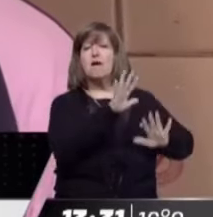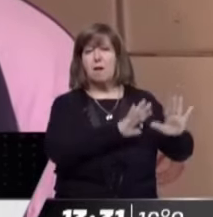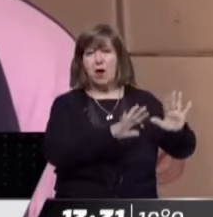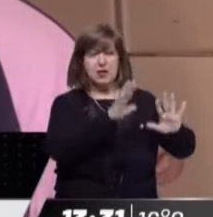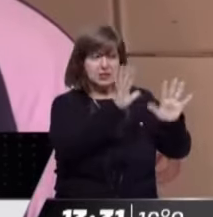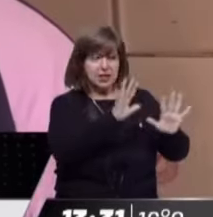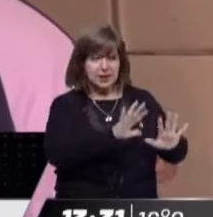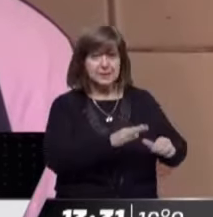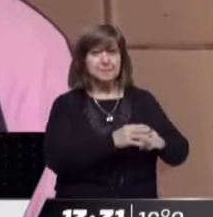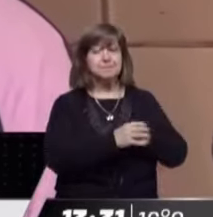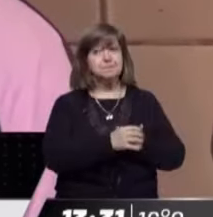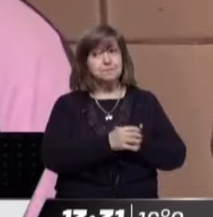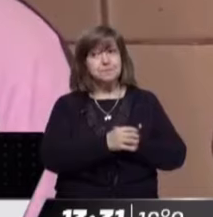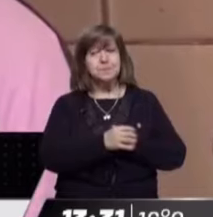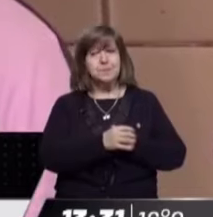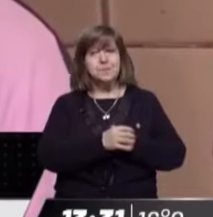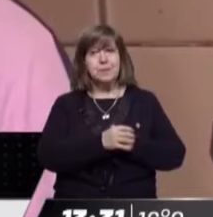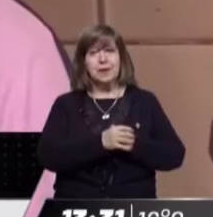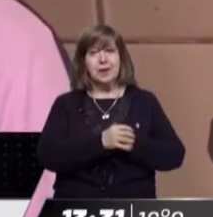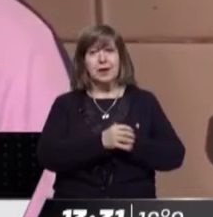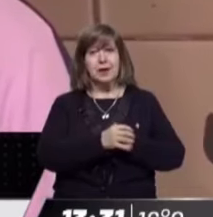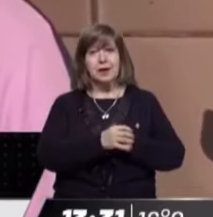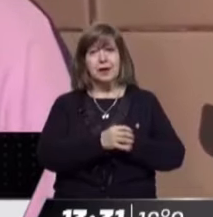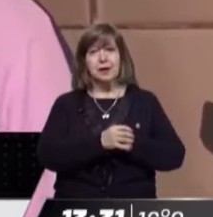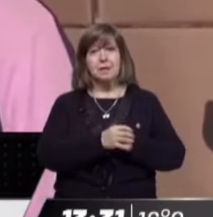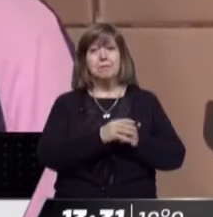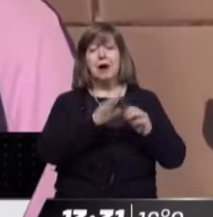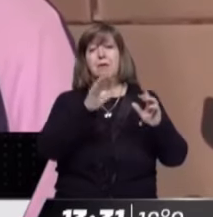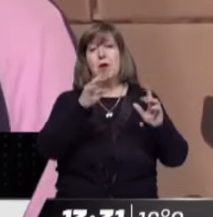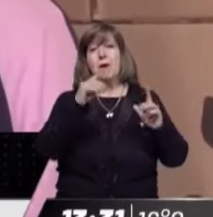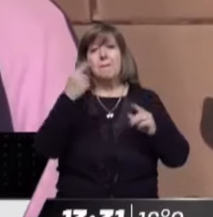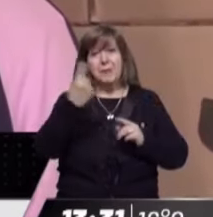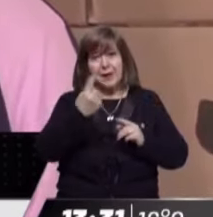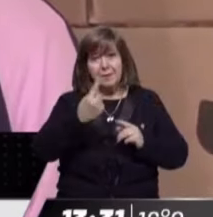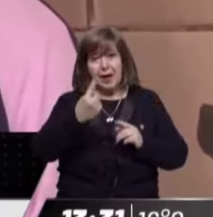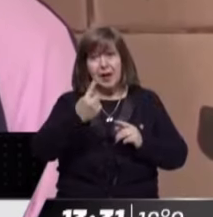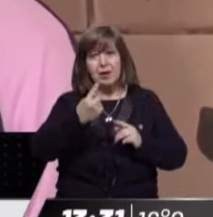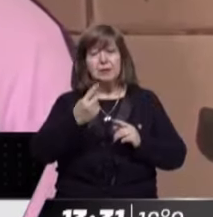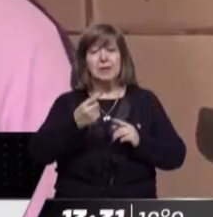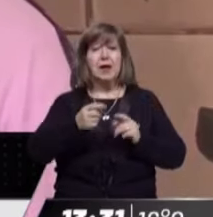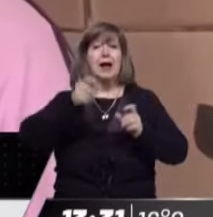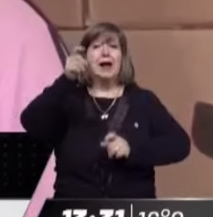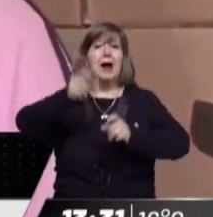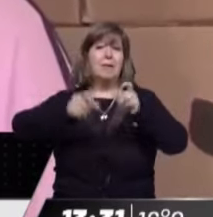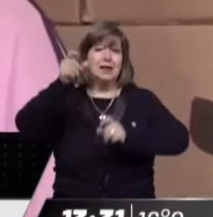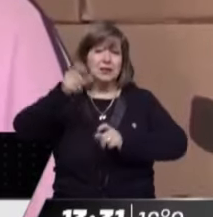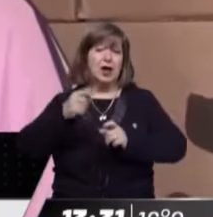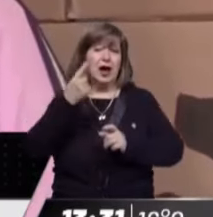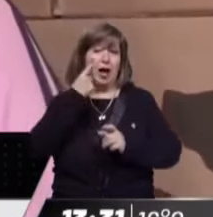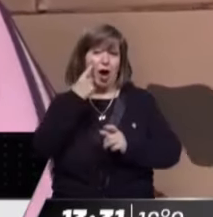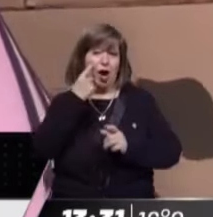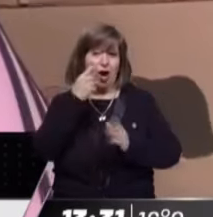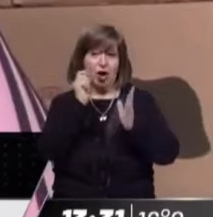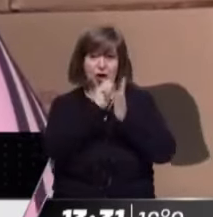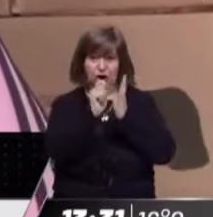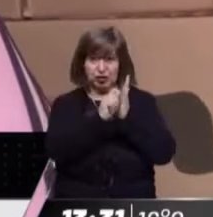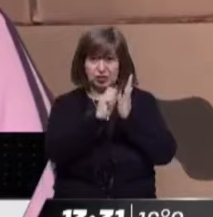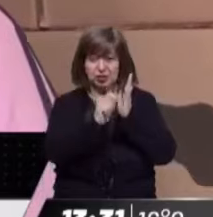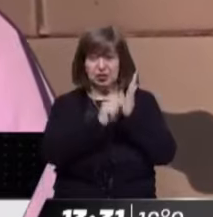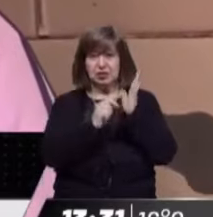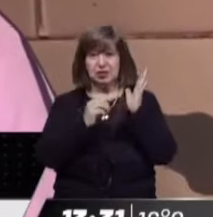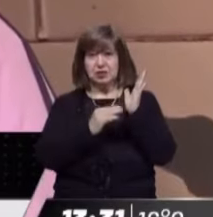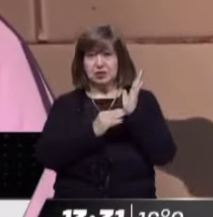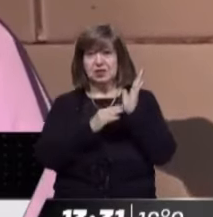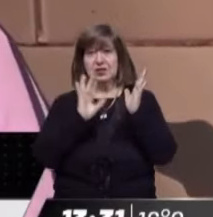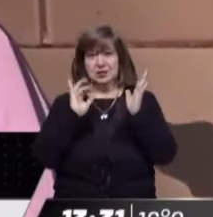y vamos a tratar de primero darle a la gente que que está acá que trataremos de que no nos